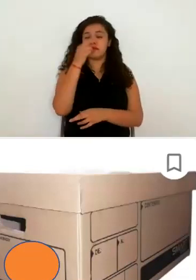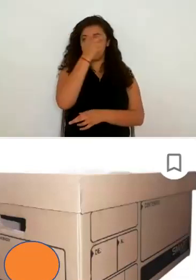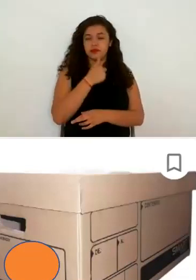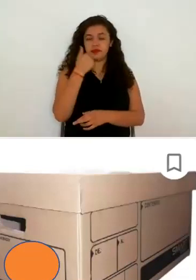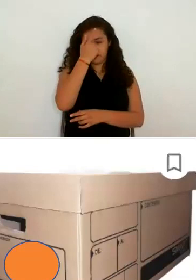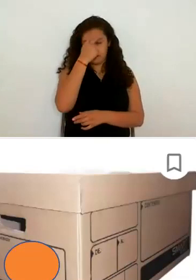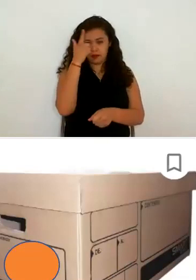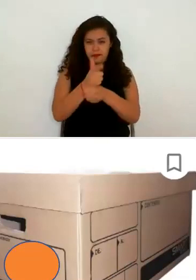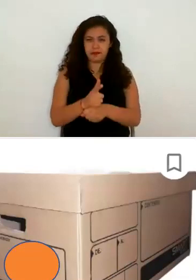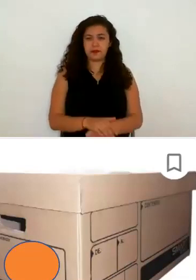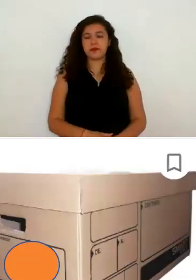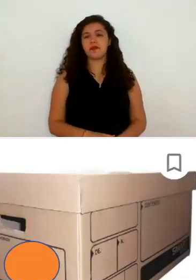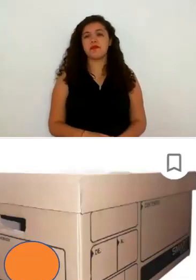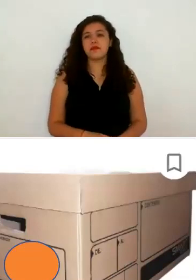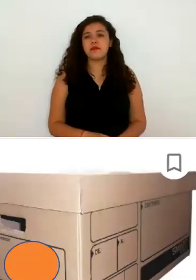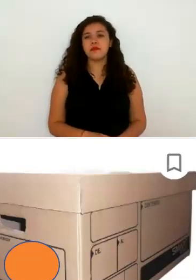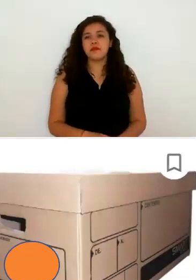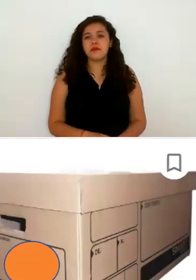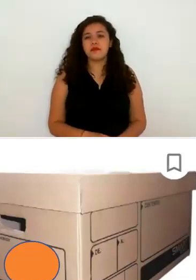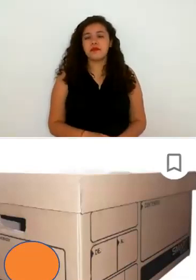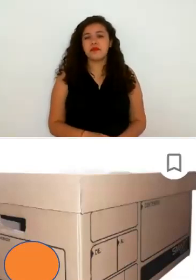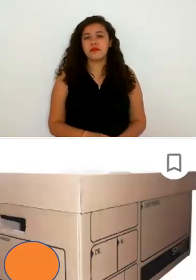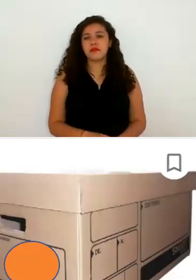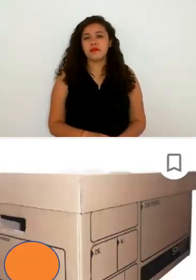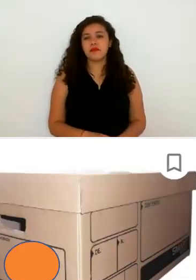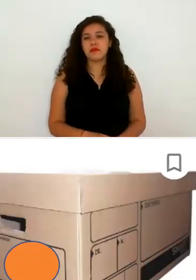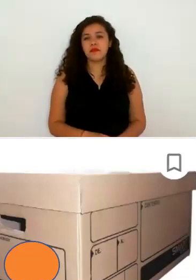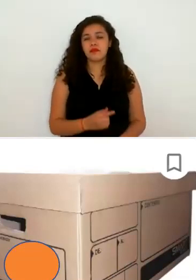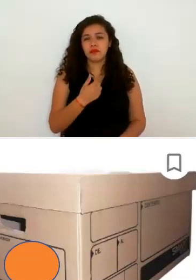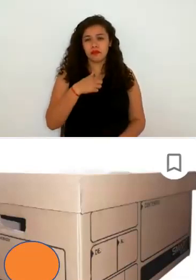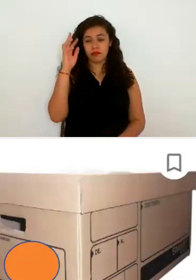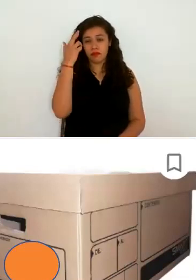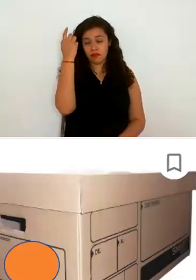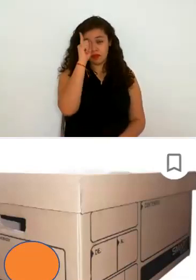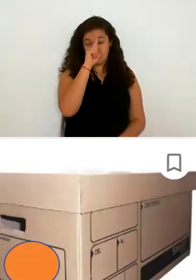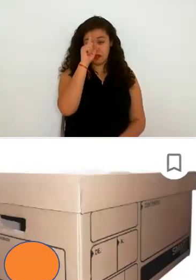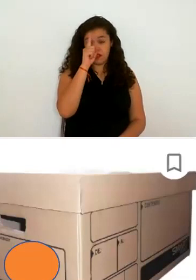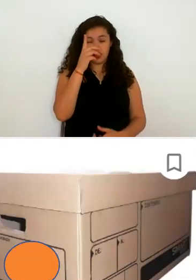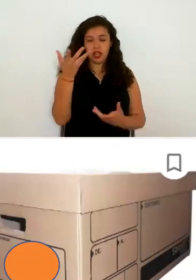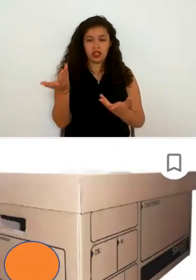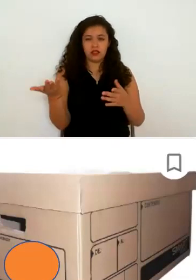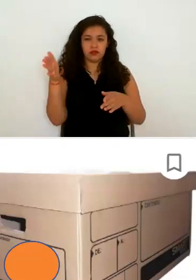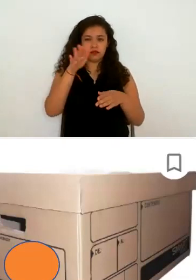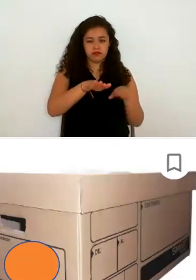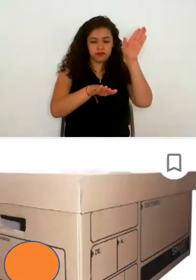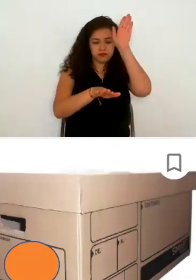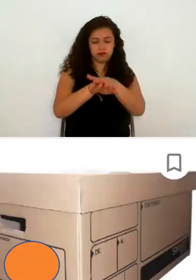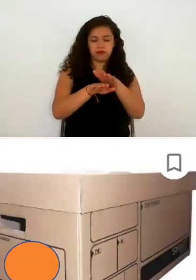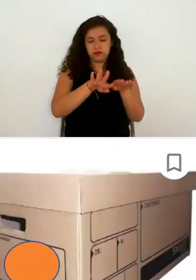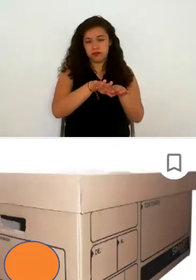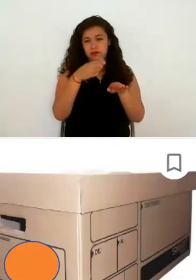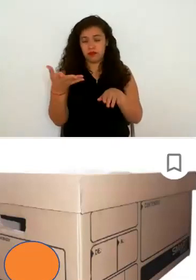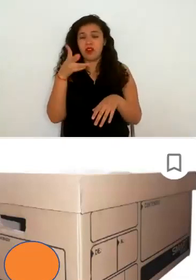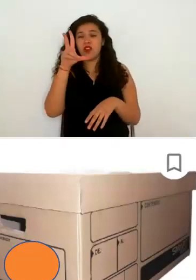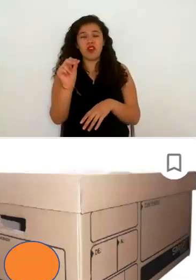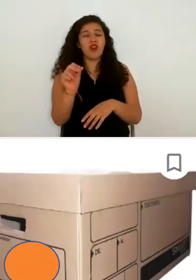localización. No les recomiendo poner las etiquetas en las tapas porque difícilmente vamos a visualizar